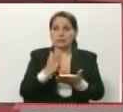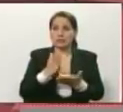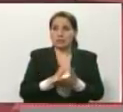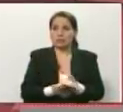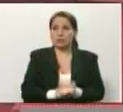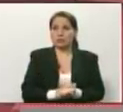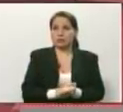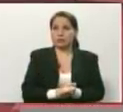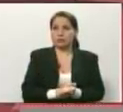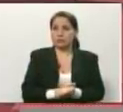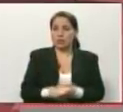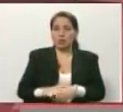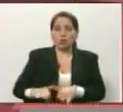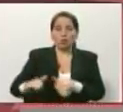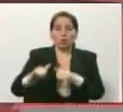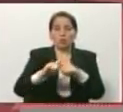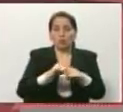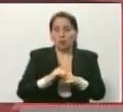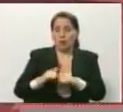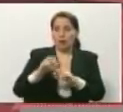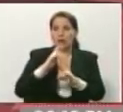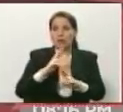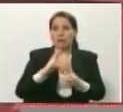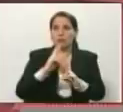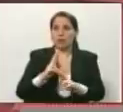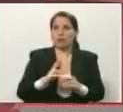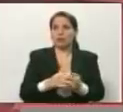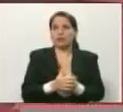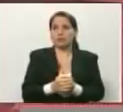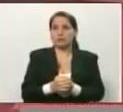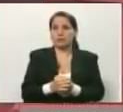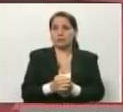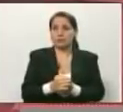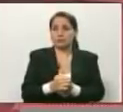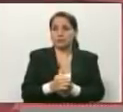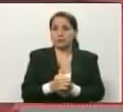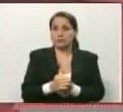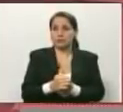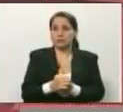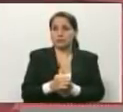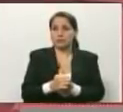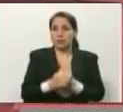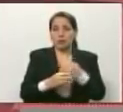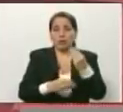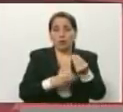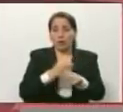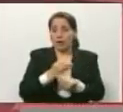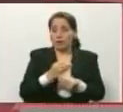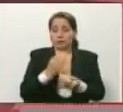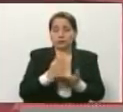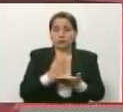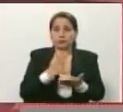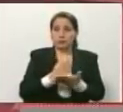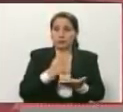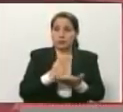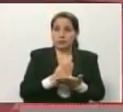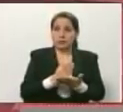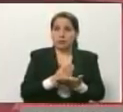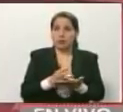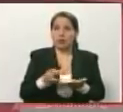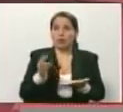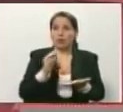Con idéntico resultado, con idéntico resultado a lo que han hecho siempre. Volvieron a